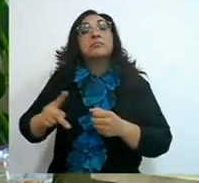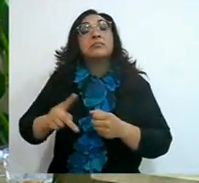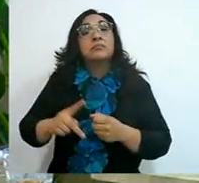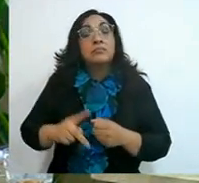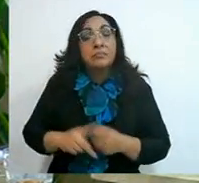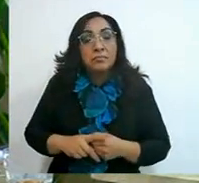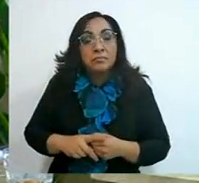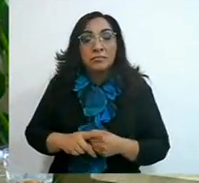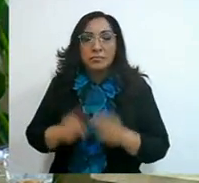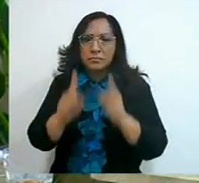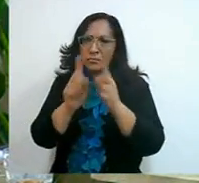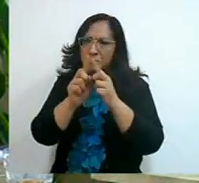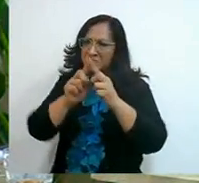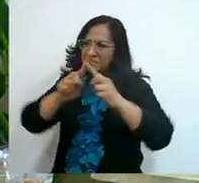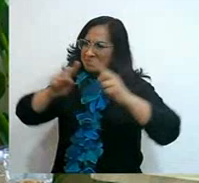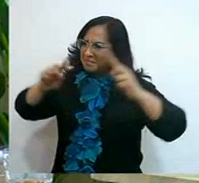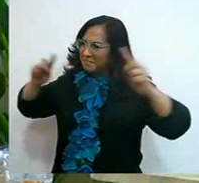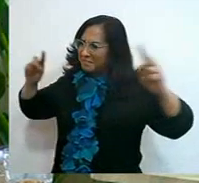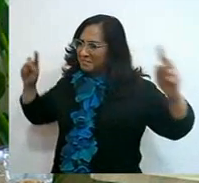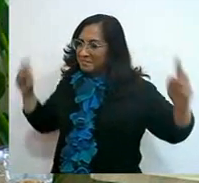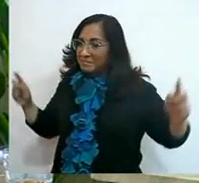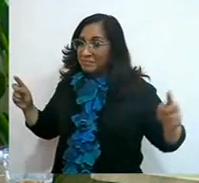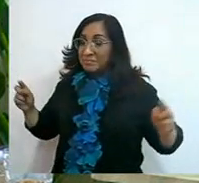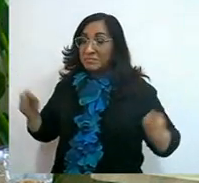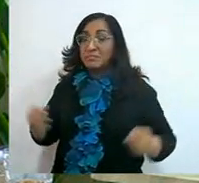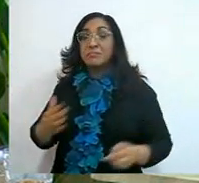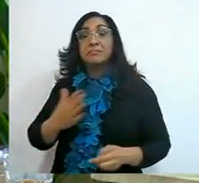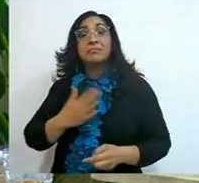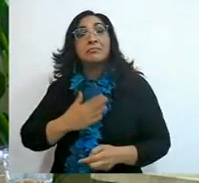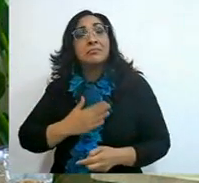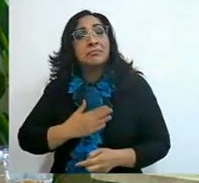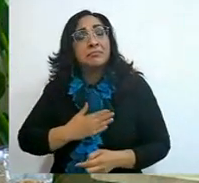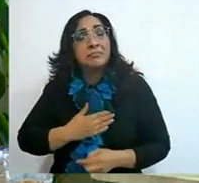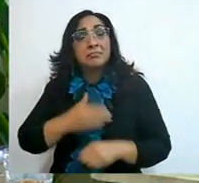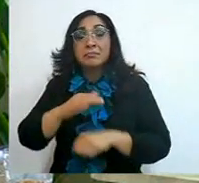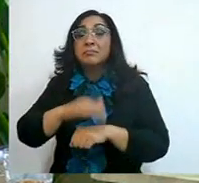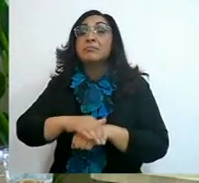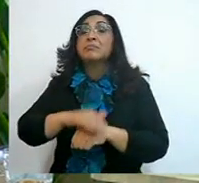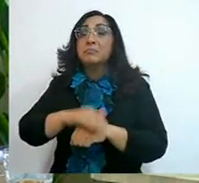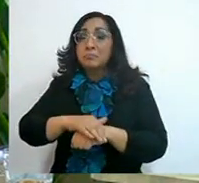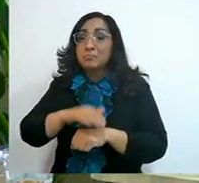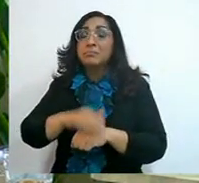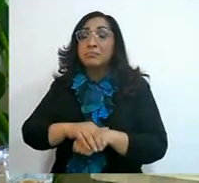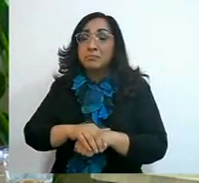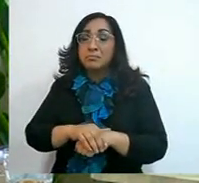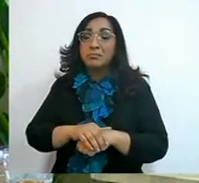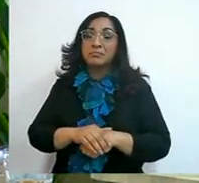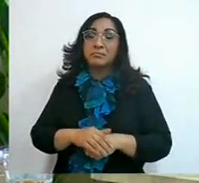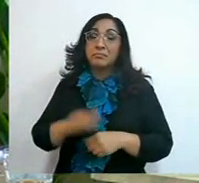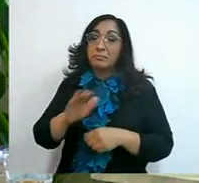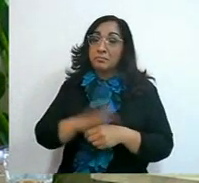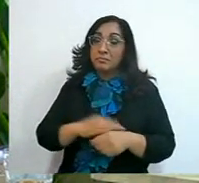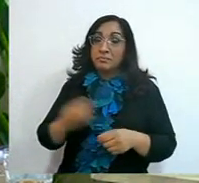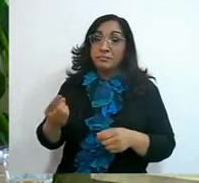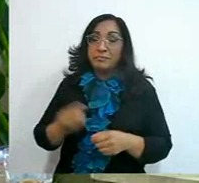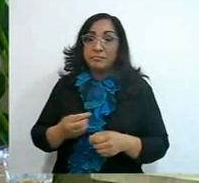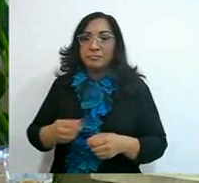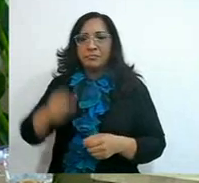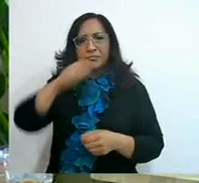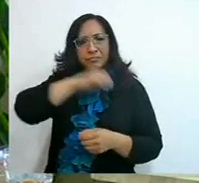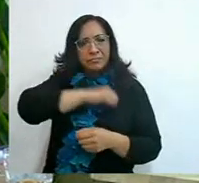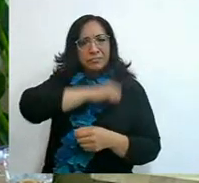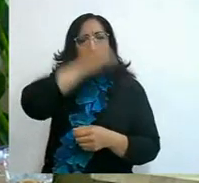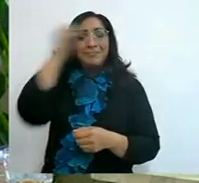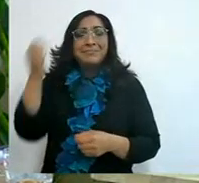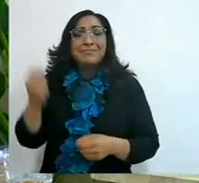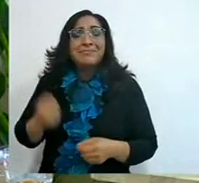separa a los mejores amigos. Y es lo peor que puede haber. ¿Por qué? Porque fíjese, ¿la amistad en qué se va a